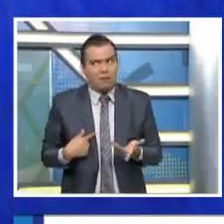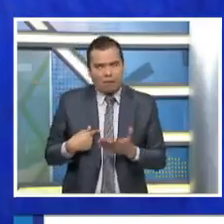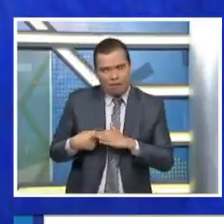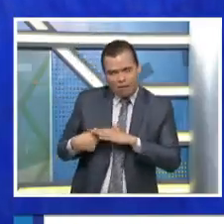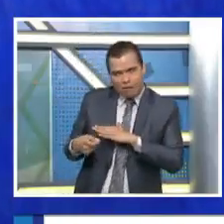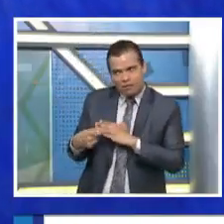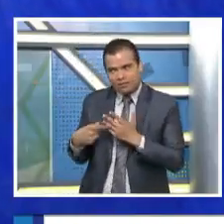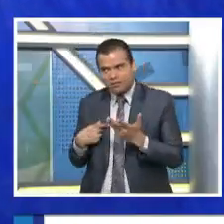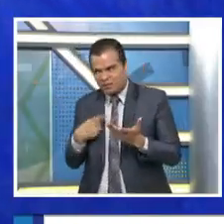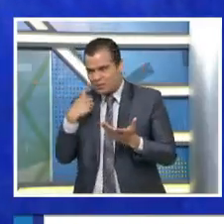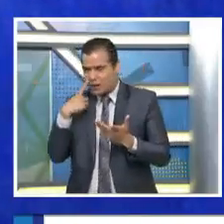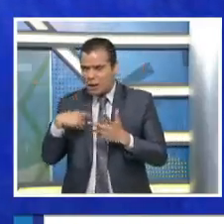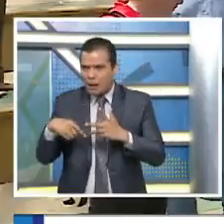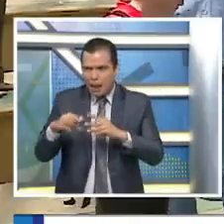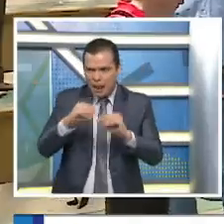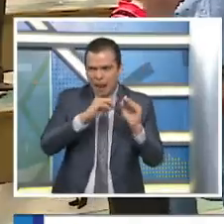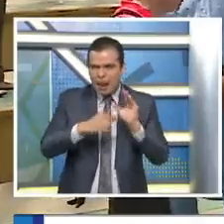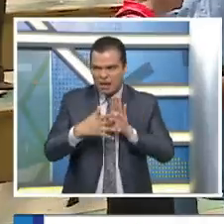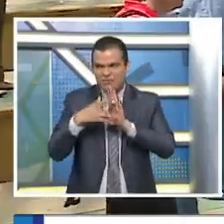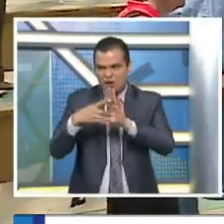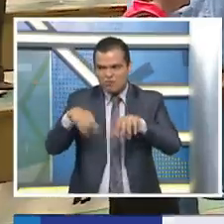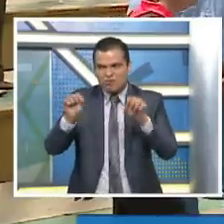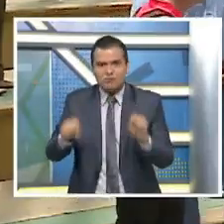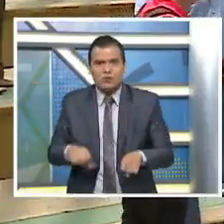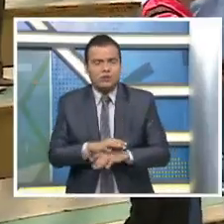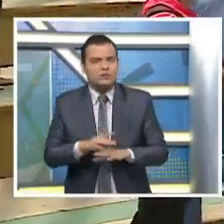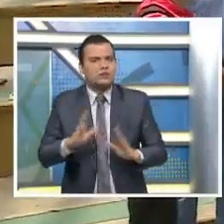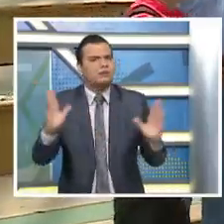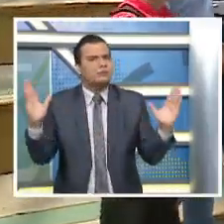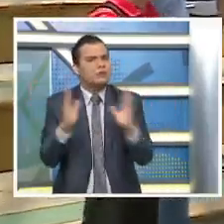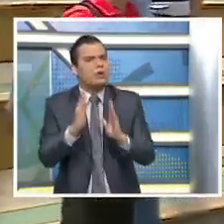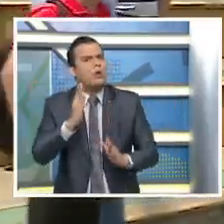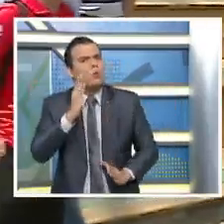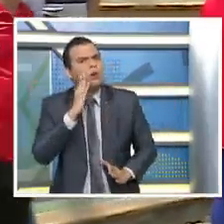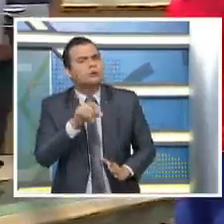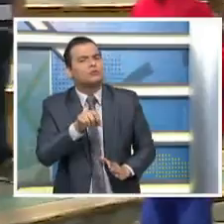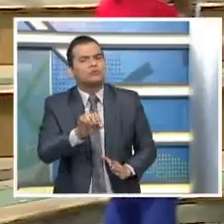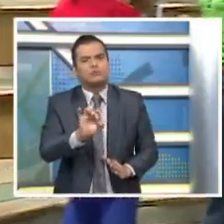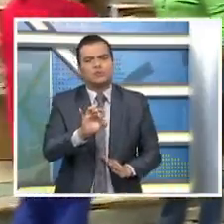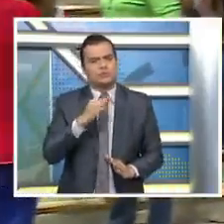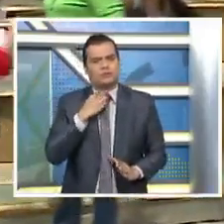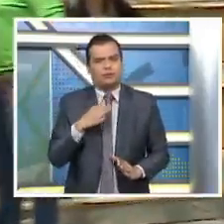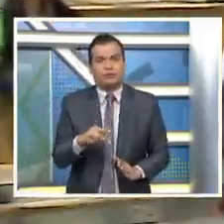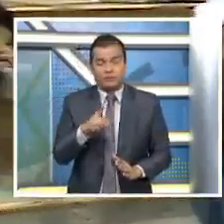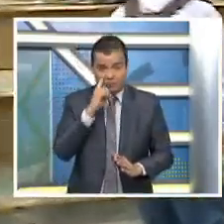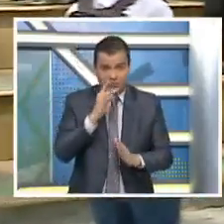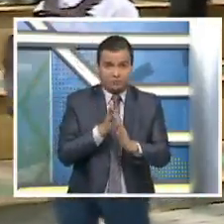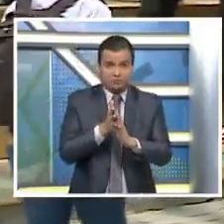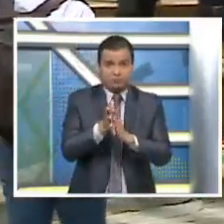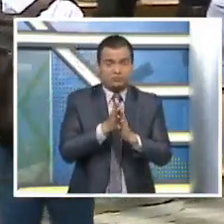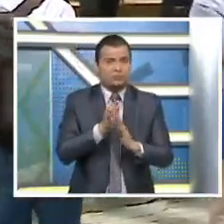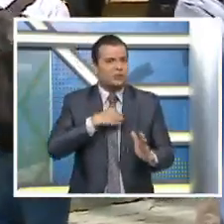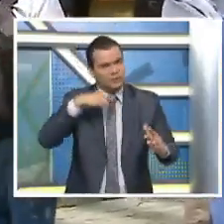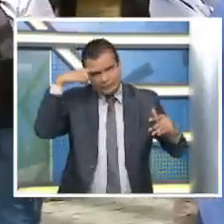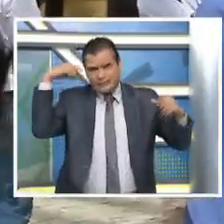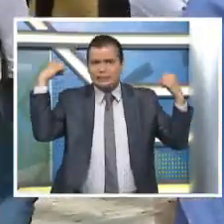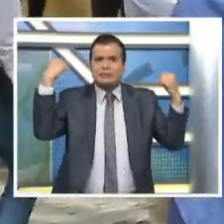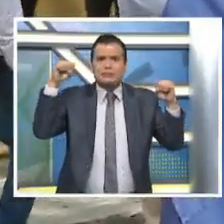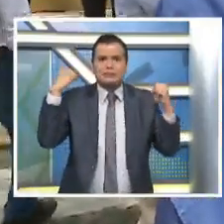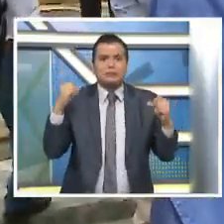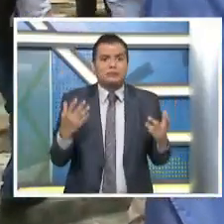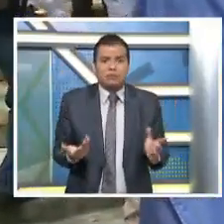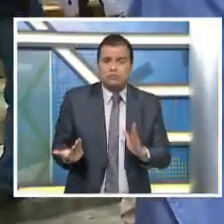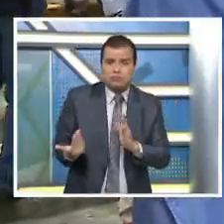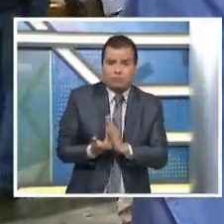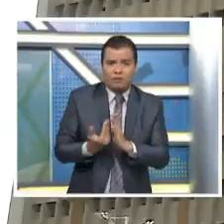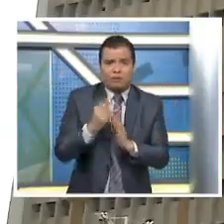mesa, creando estos estigmas. La diligencia de Ospina tendrá lugar el próximo 15 de noviembre, aunque el candidato aseguró que lo único que le preocupa es la falta de garantías,